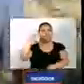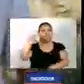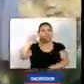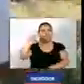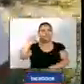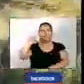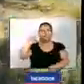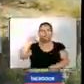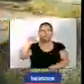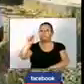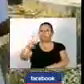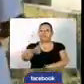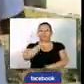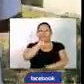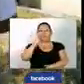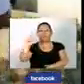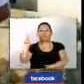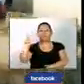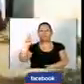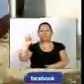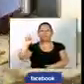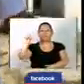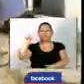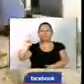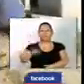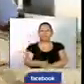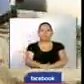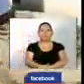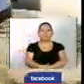Martínez informó Cristian Rodríguez